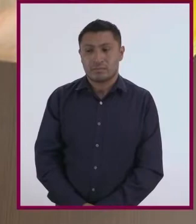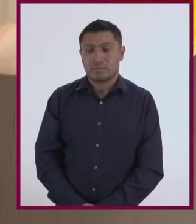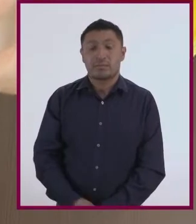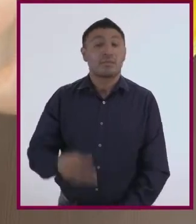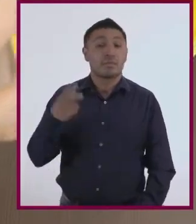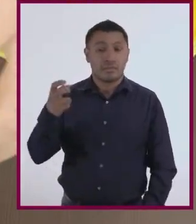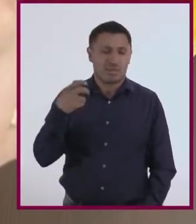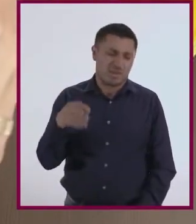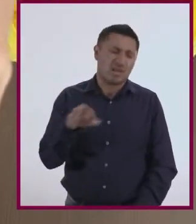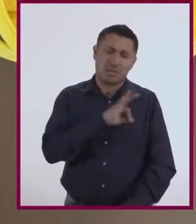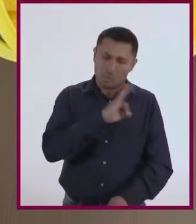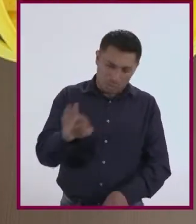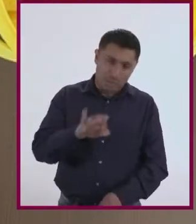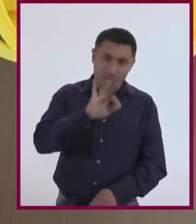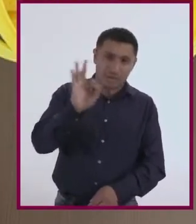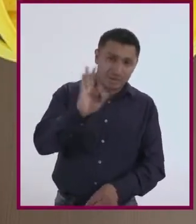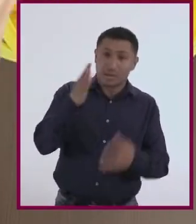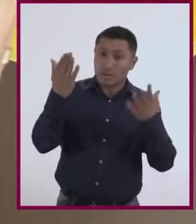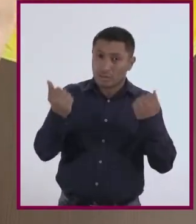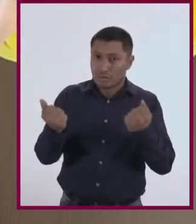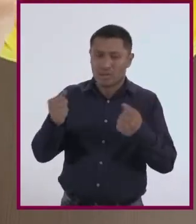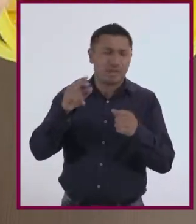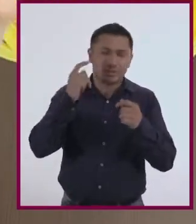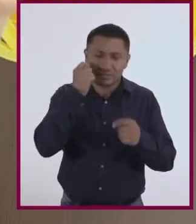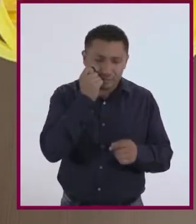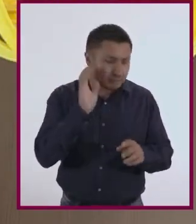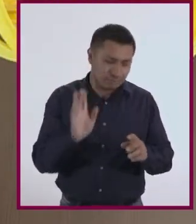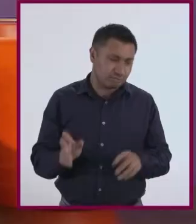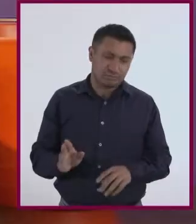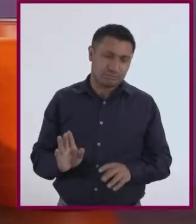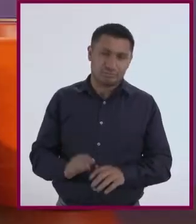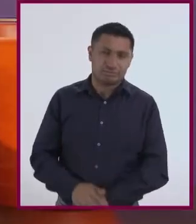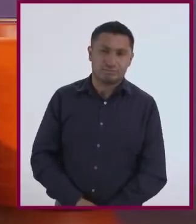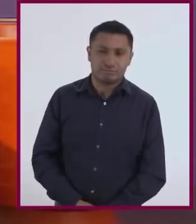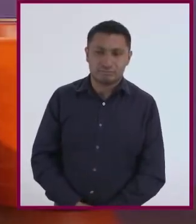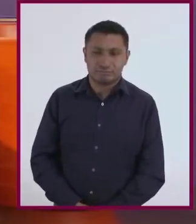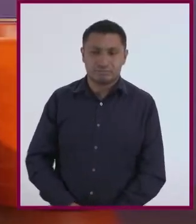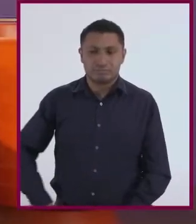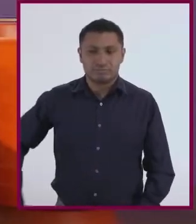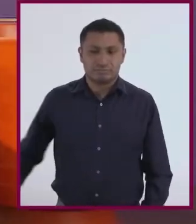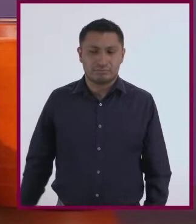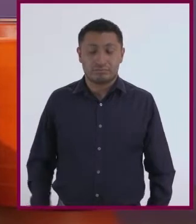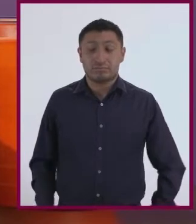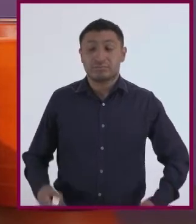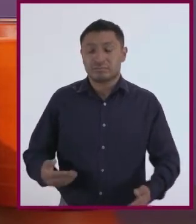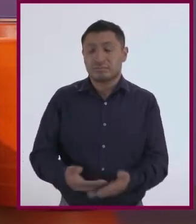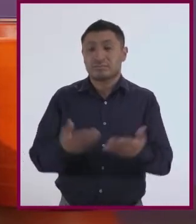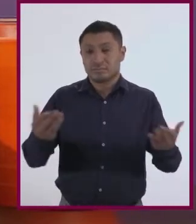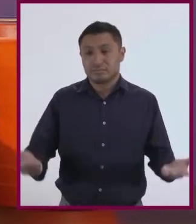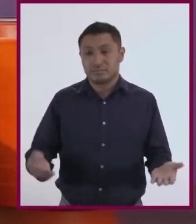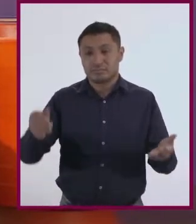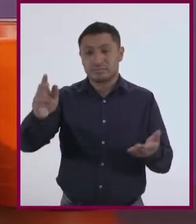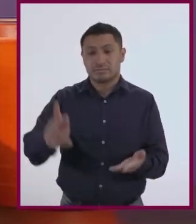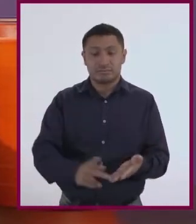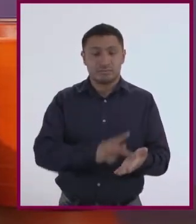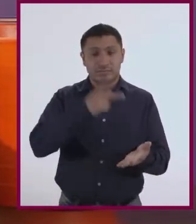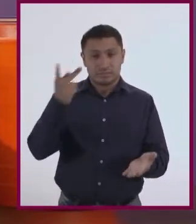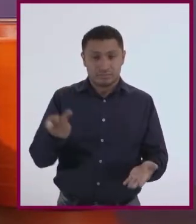El aserrín es opcional, si lo tienen, si no, no es necesario. Y ahora sí viene nuestra capa